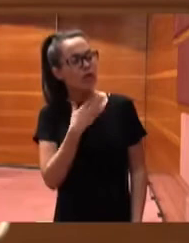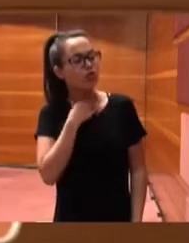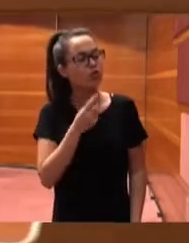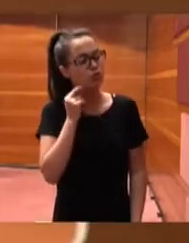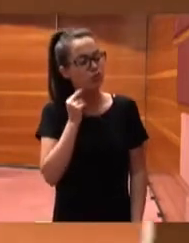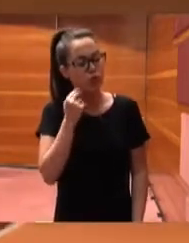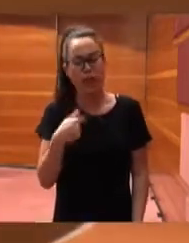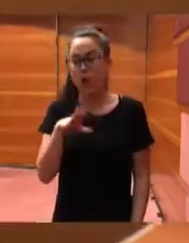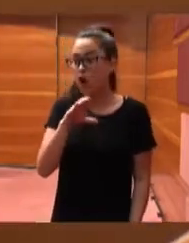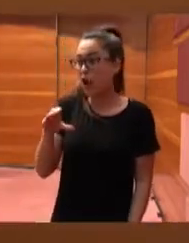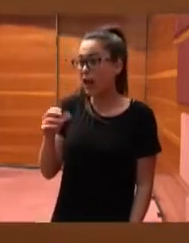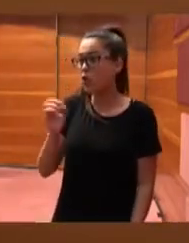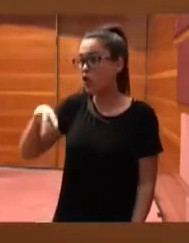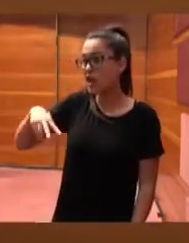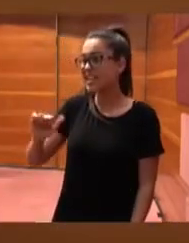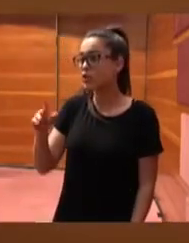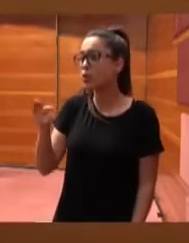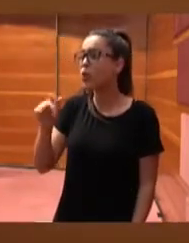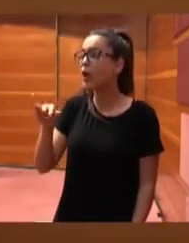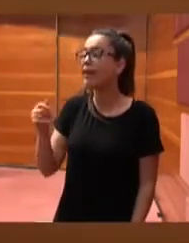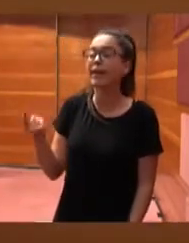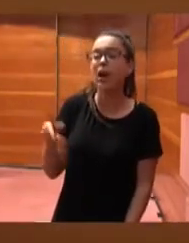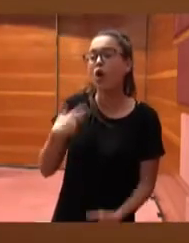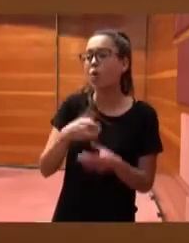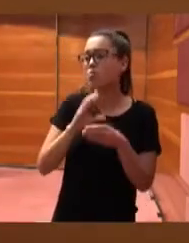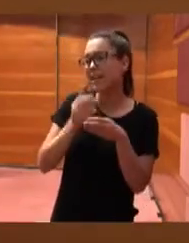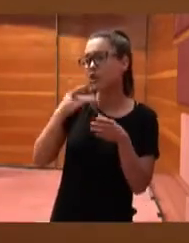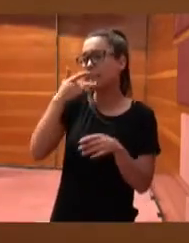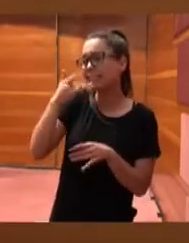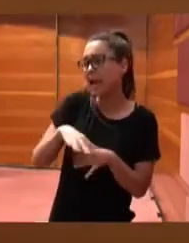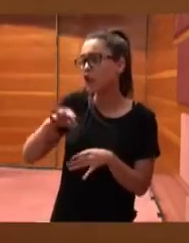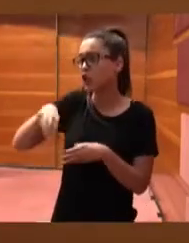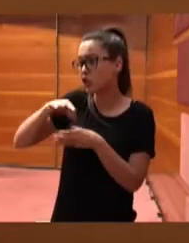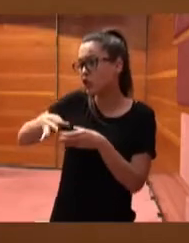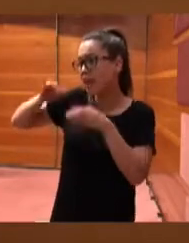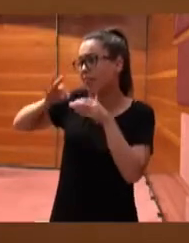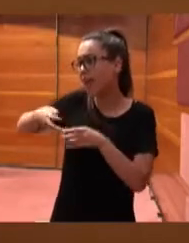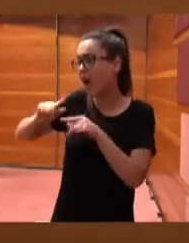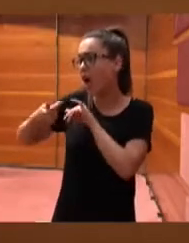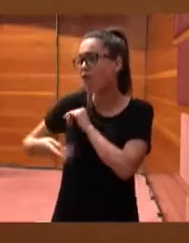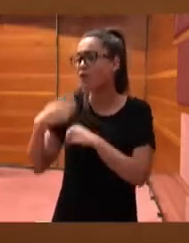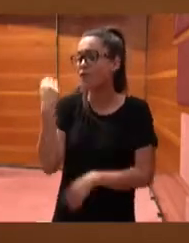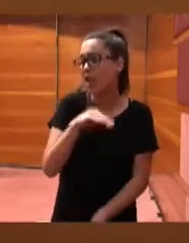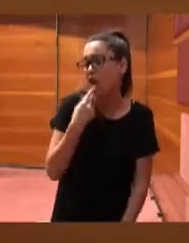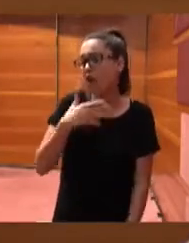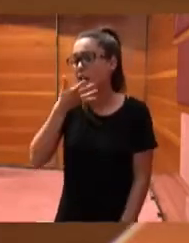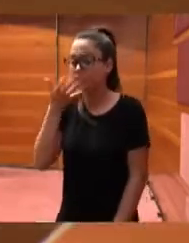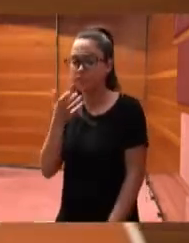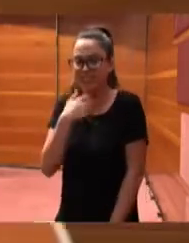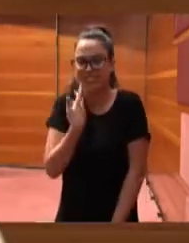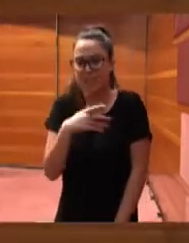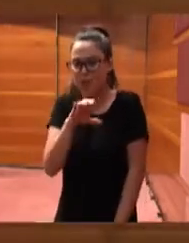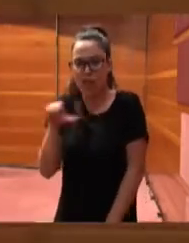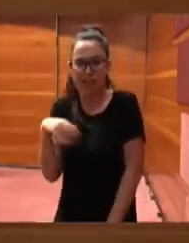Nesquik o Colacao, en vaso caliente o en vaso de cristal o en taza, mucho o poco, frío o caliente, porque es que a mí como me des un